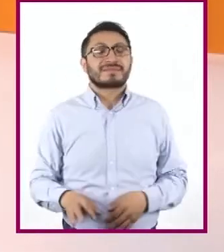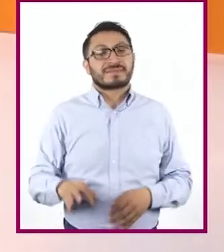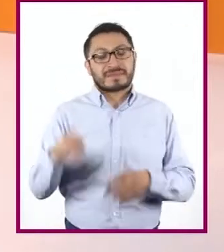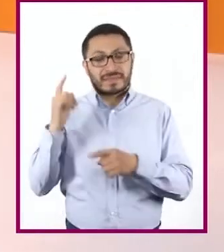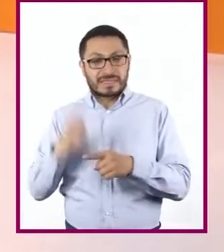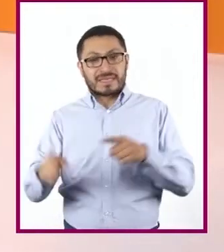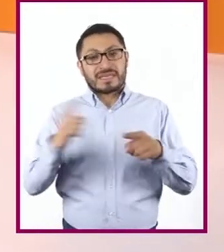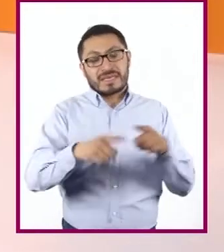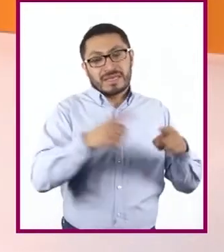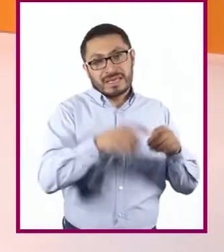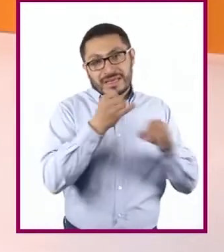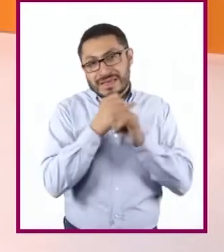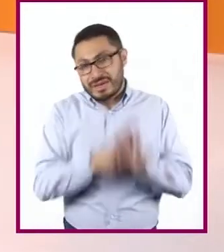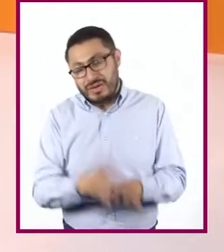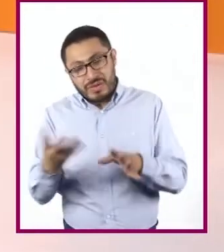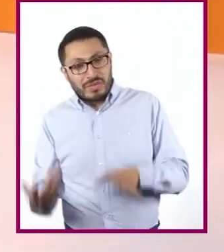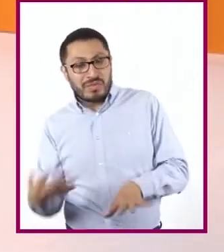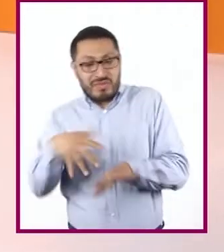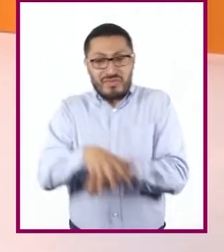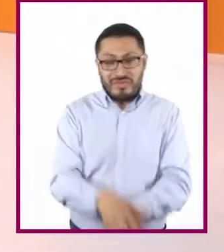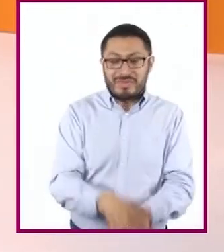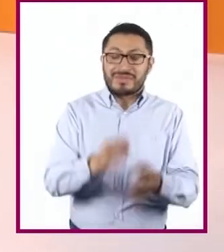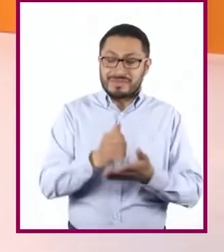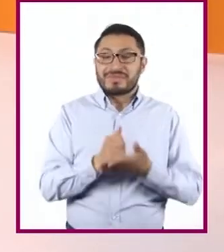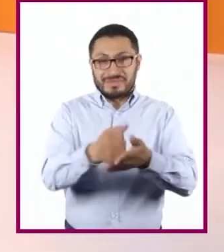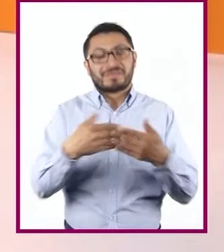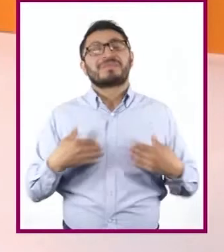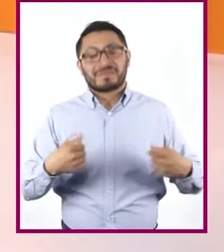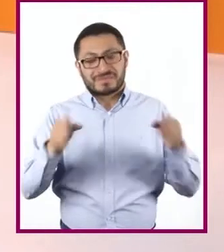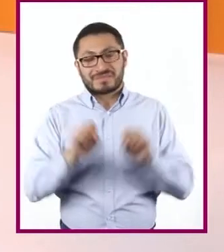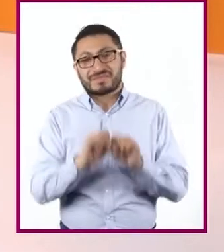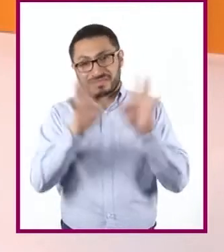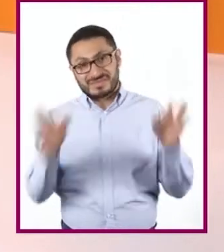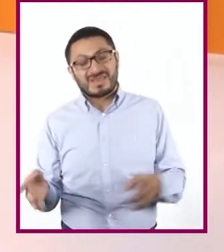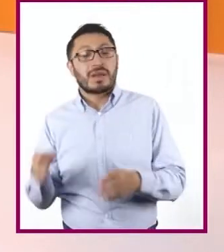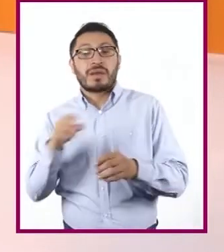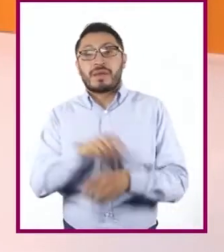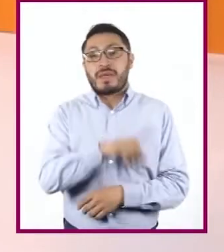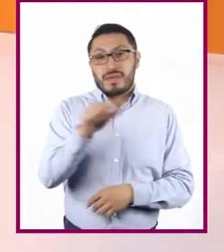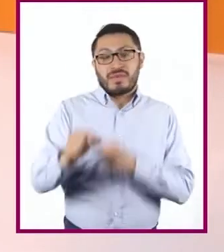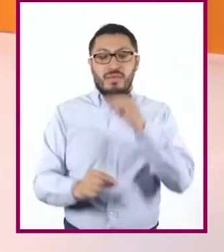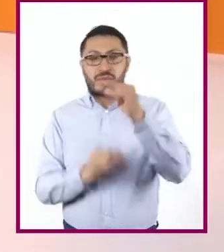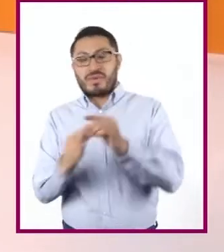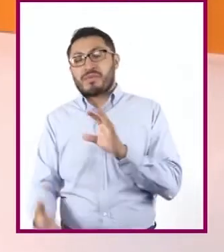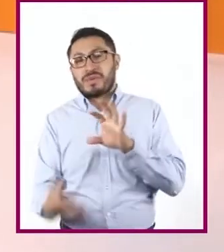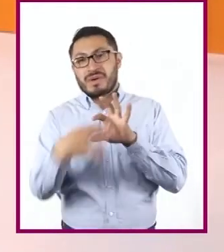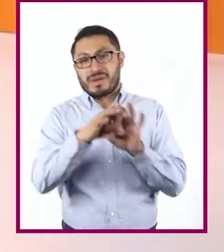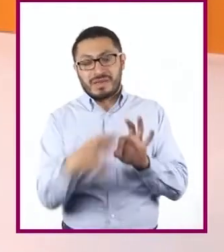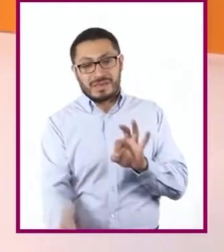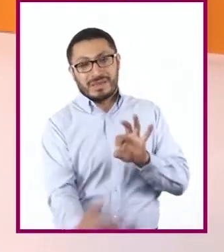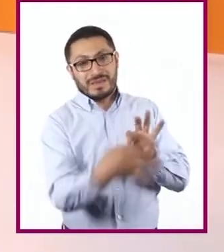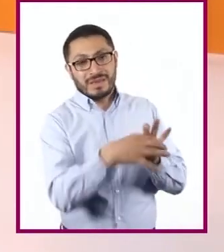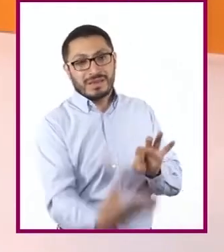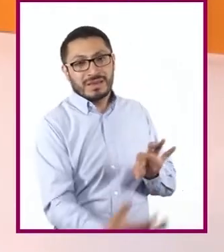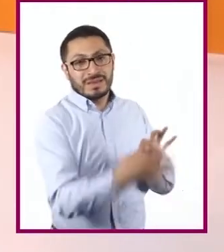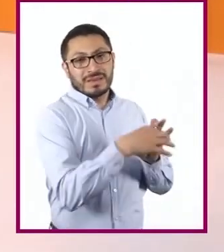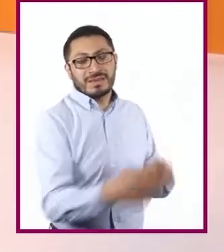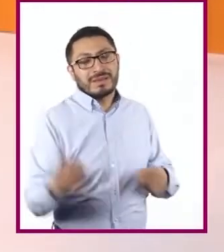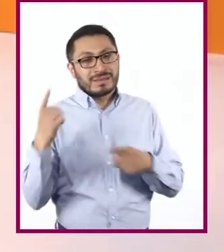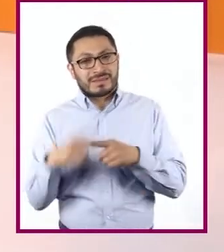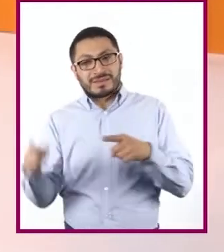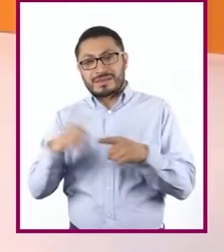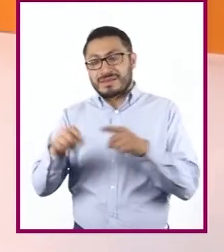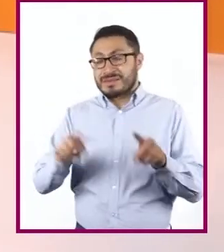datos complementarios e interesantes que podrían llevarnos a hablar de otros temas. Si queremos explicar de manera